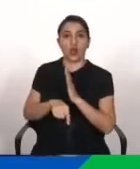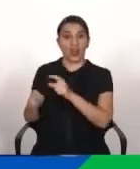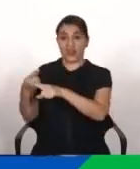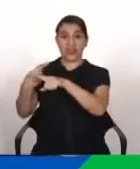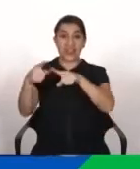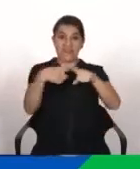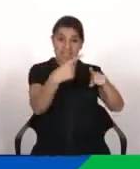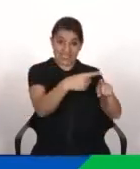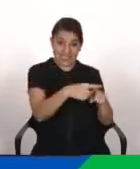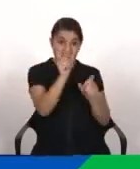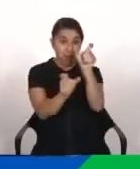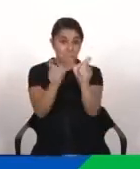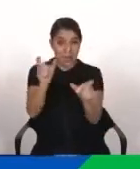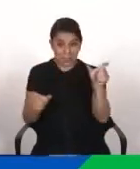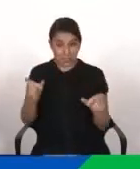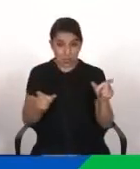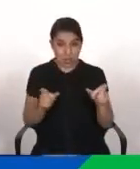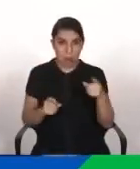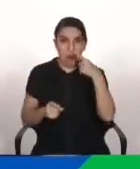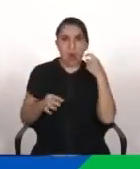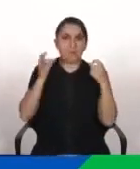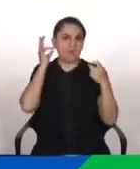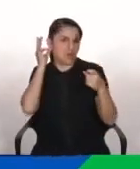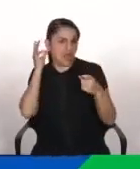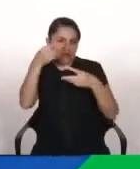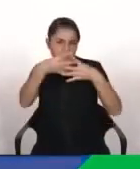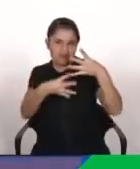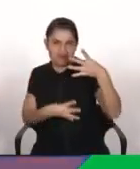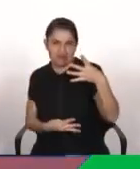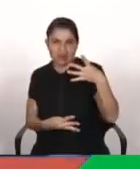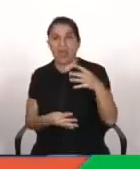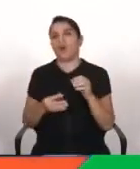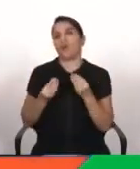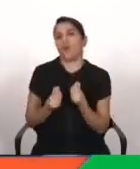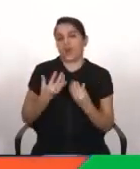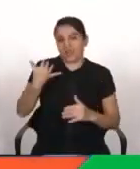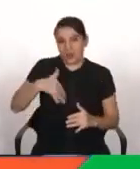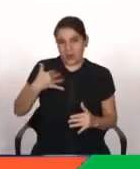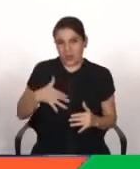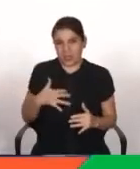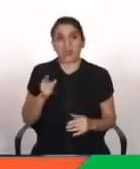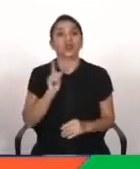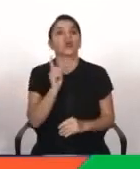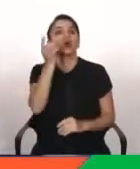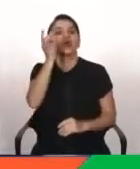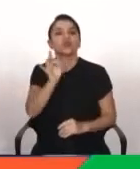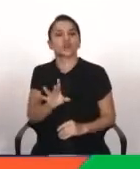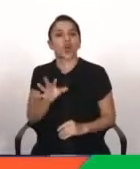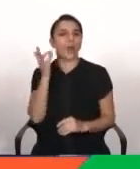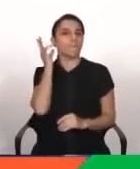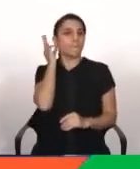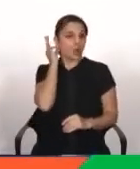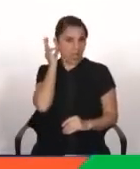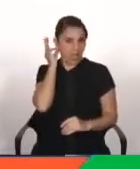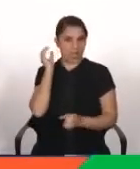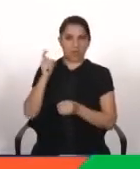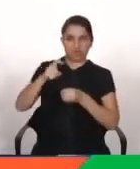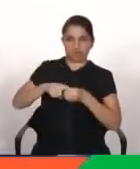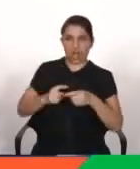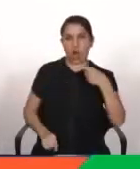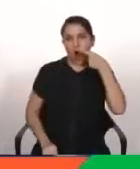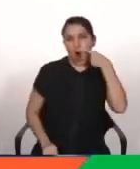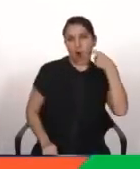diversidad. Así que siempre es muy importante contar con no solo mujeres,